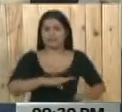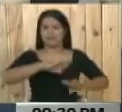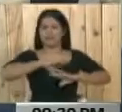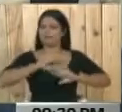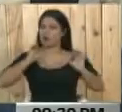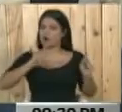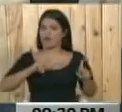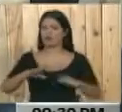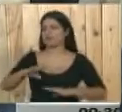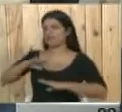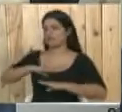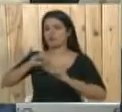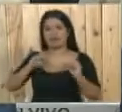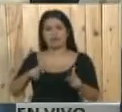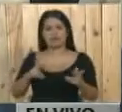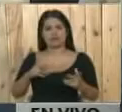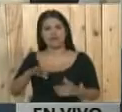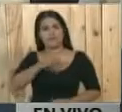espirituales, materiales,